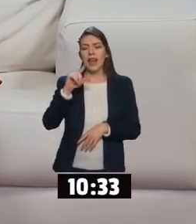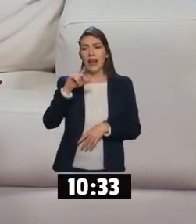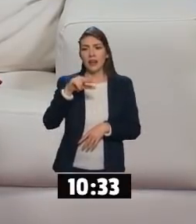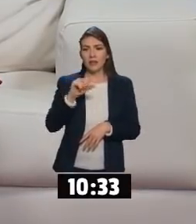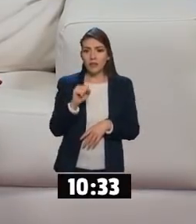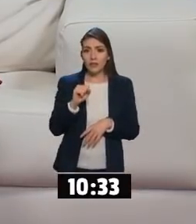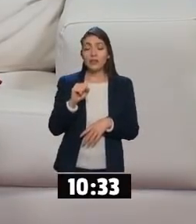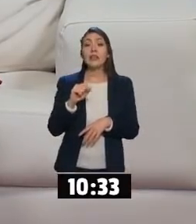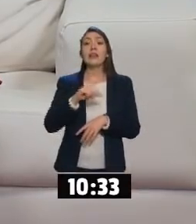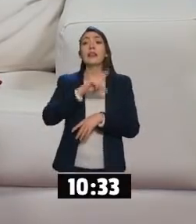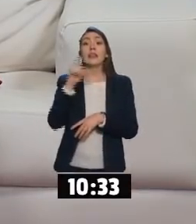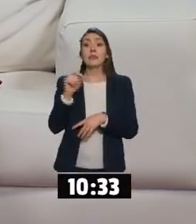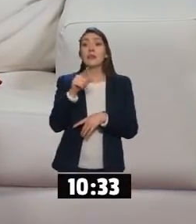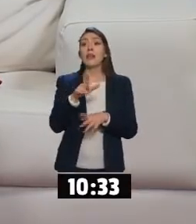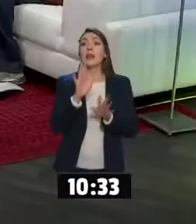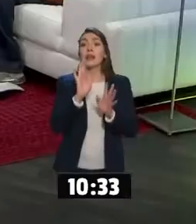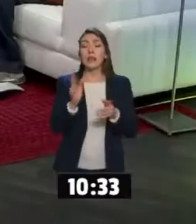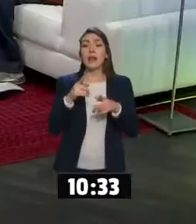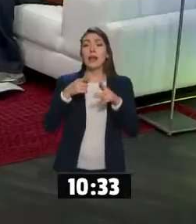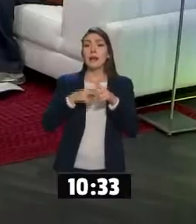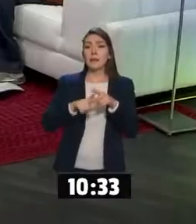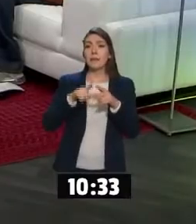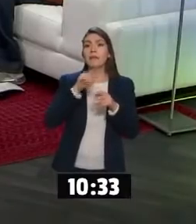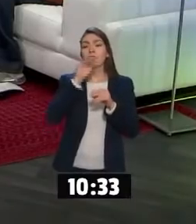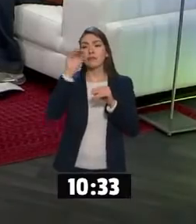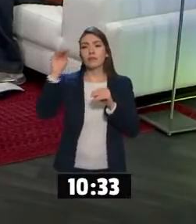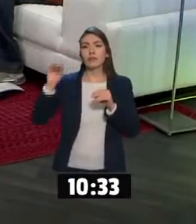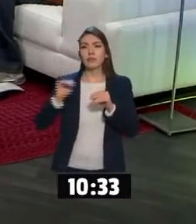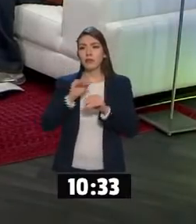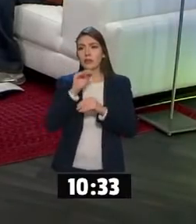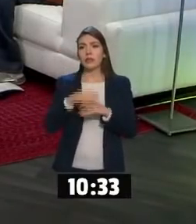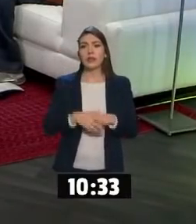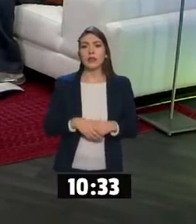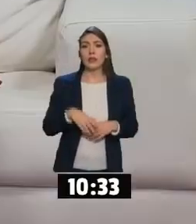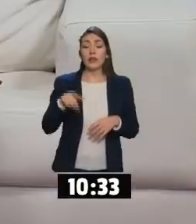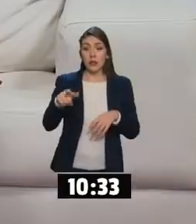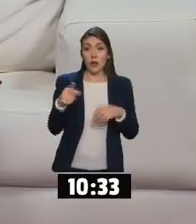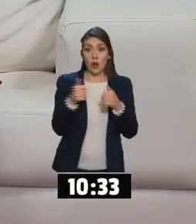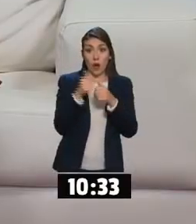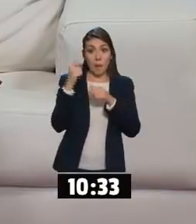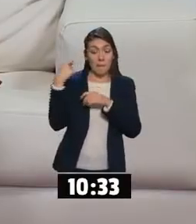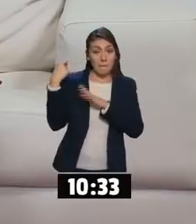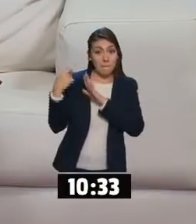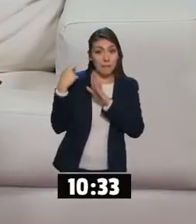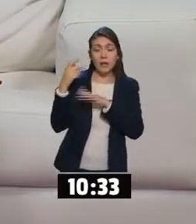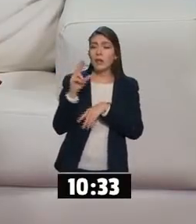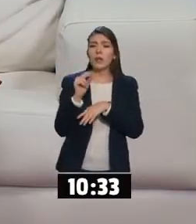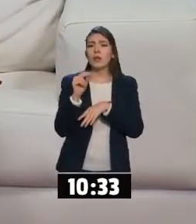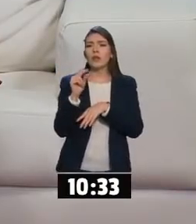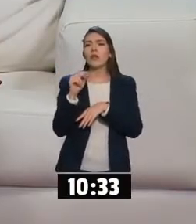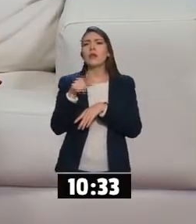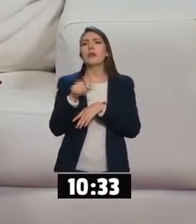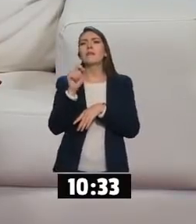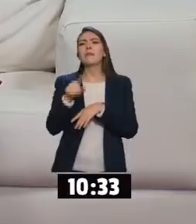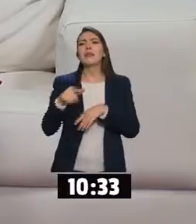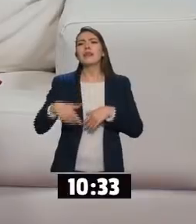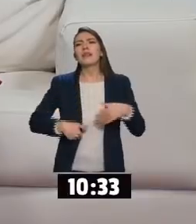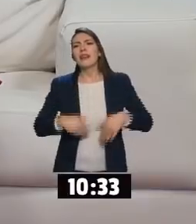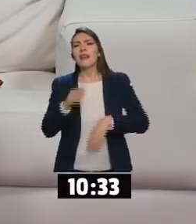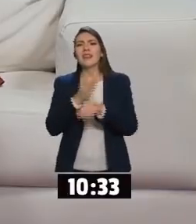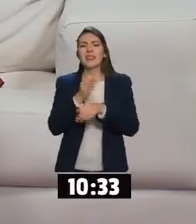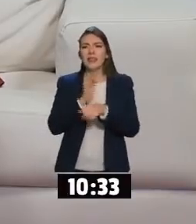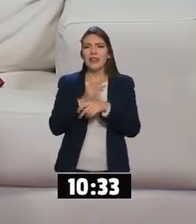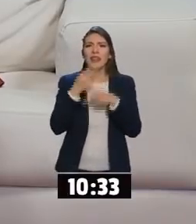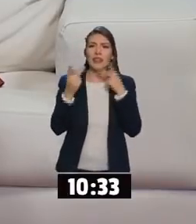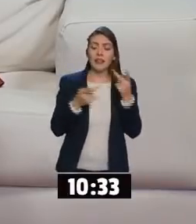vamos a ir a finales de este año. ¿En el stand-up o con la película? No, en el stand-up. Con la película ya terminamos. Fue la primera mitad del año y después nos vamos con el stand-up.